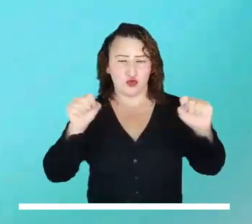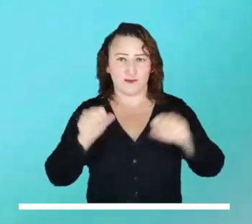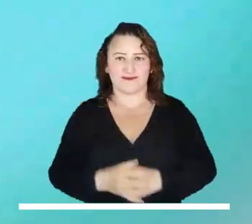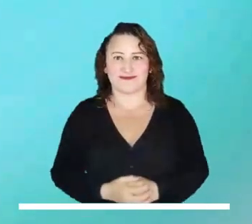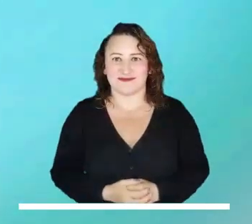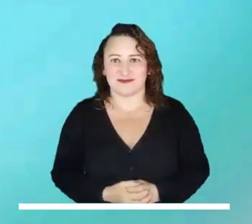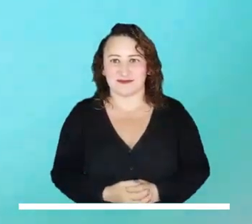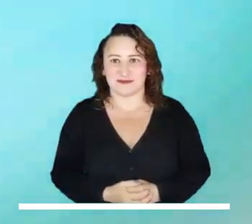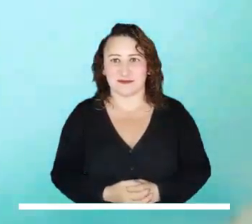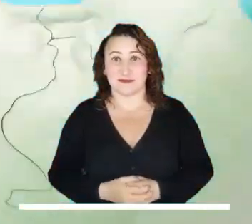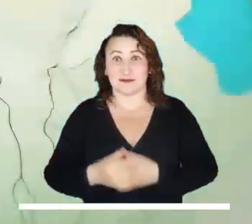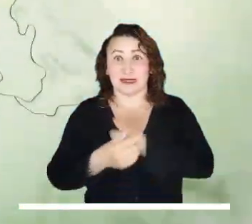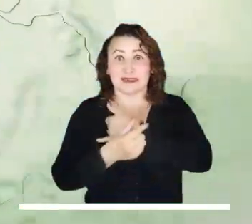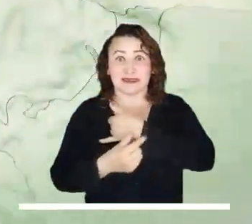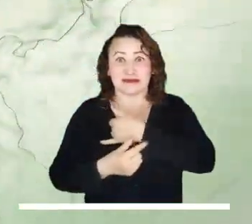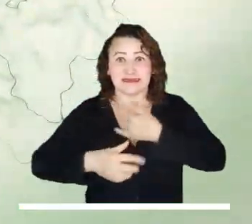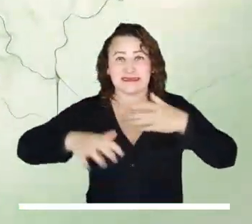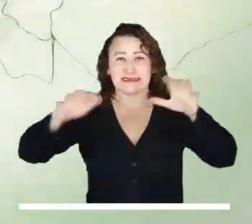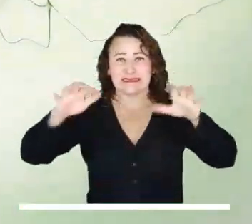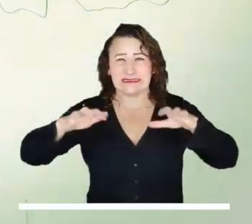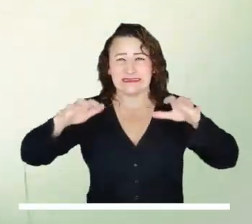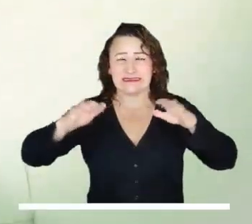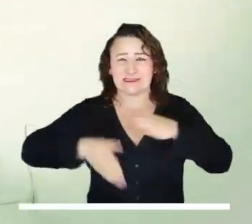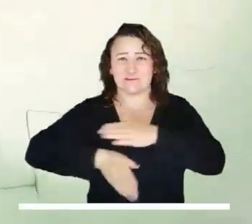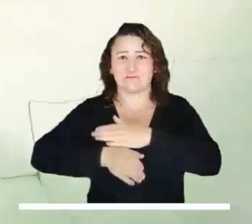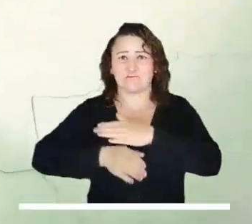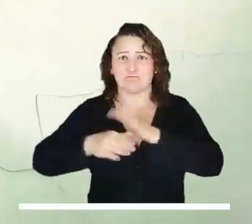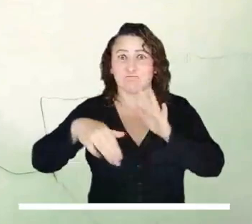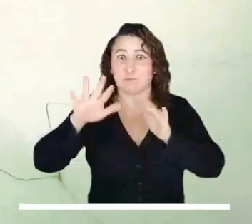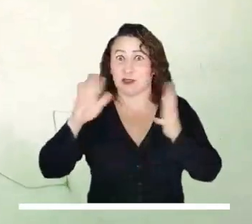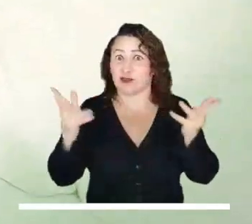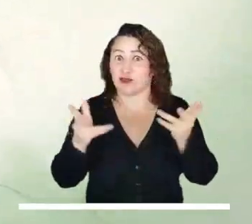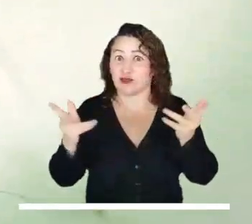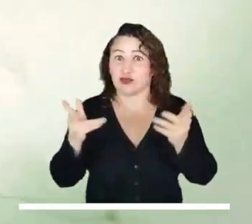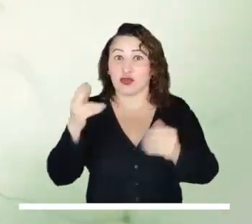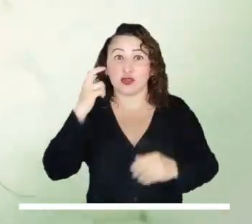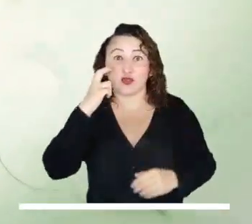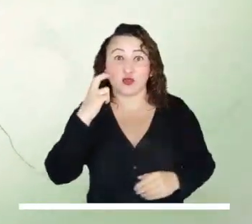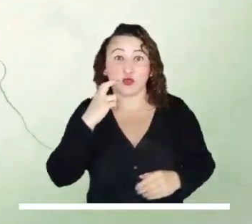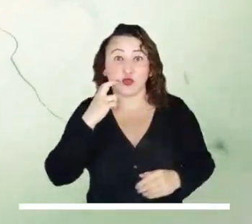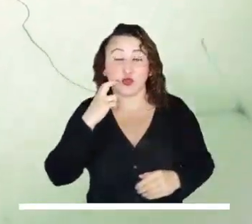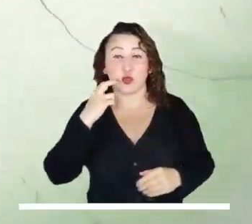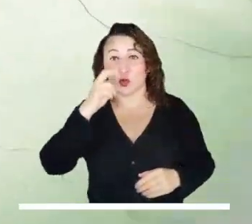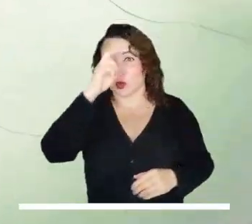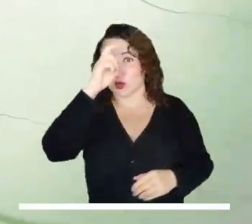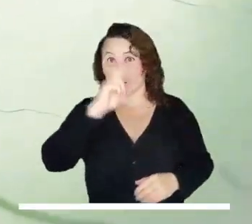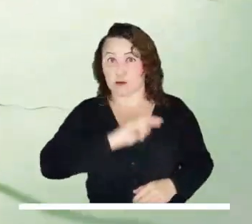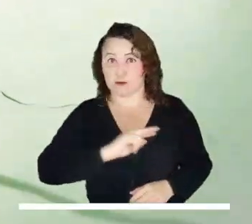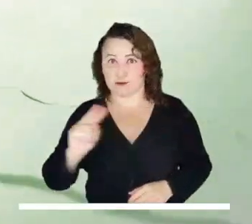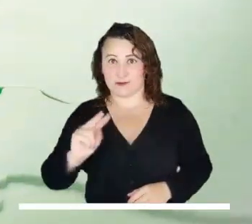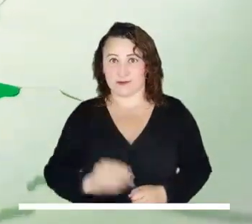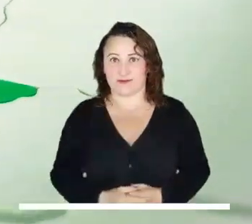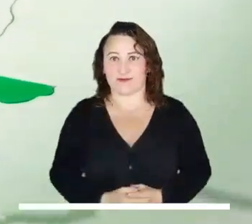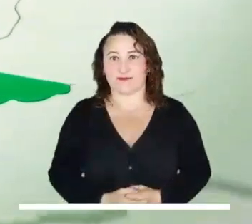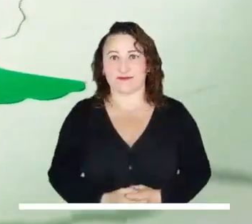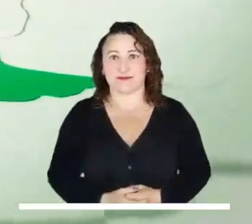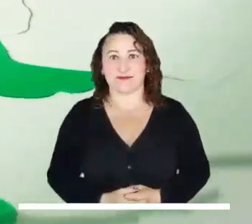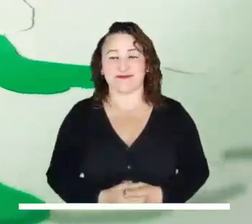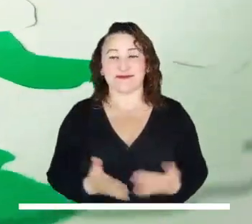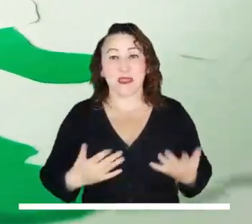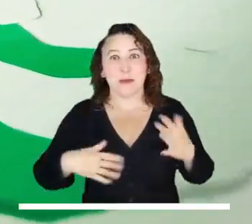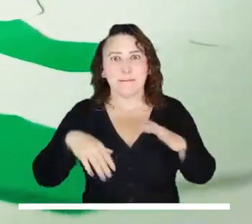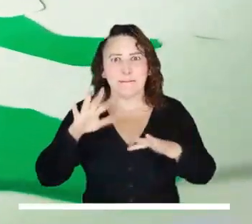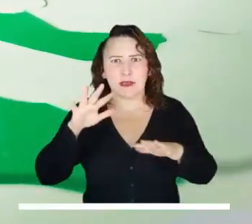mañana. Siguen las lluvias dominando el Pacífico. Las más importantes se prevén en el centro de Chocó y el norte de Valle de